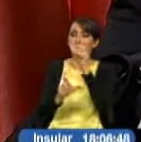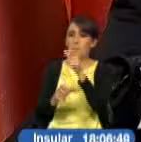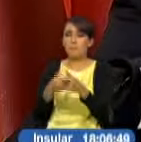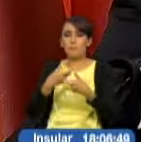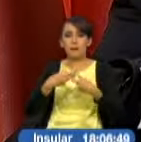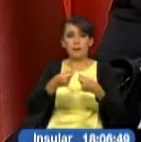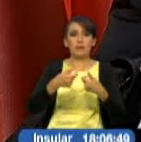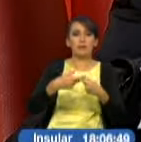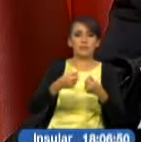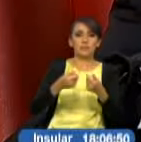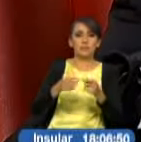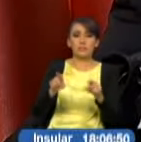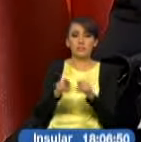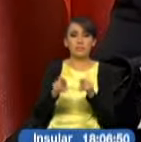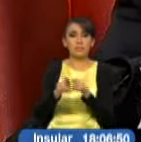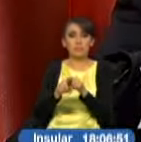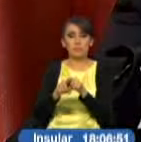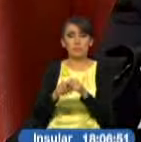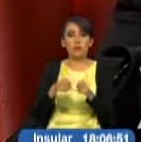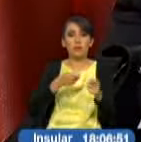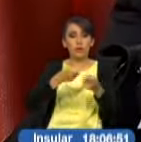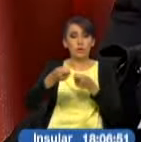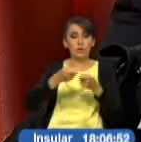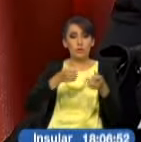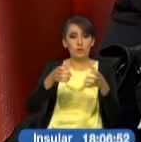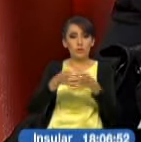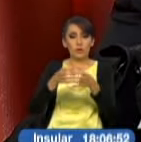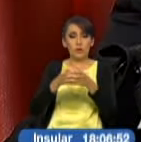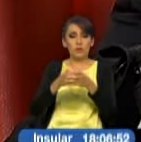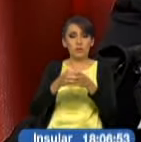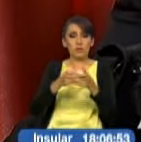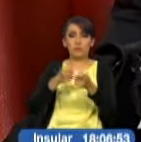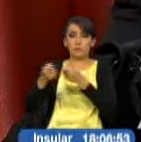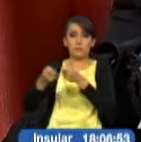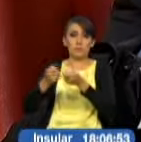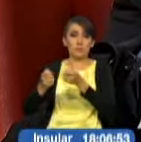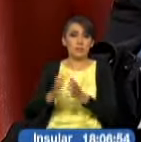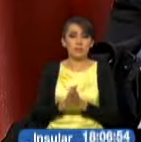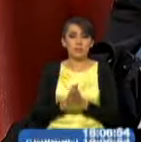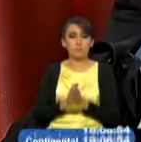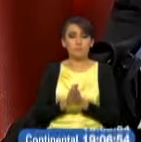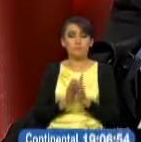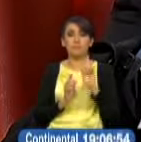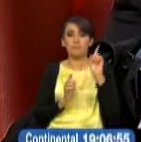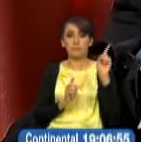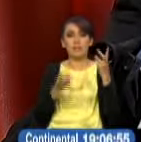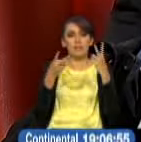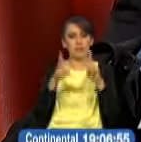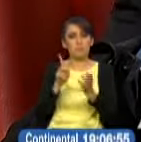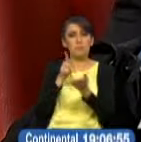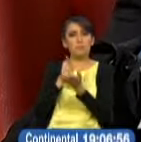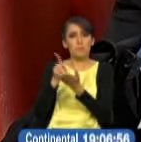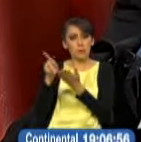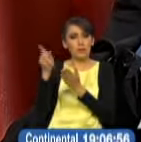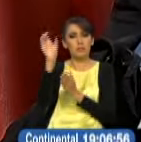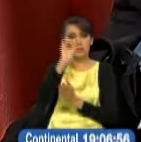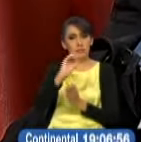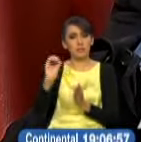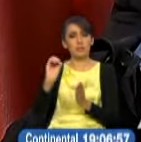por la Superintendencia de Bancos y controlado por la Superintendencia de Bancos, que paga una tasa de impuestos